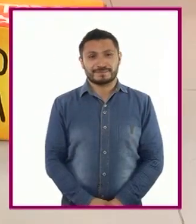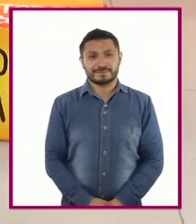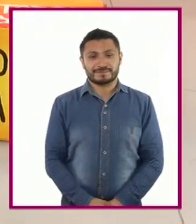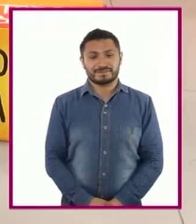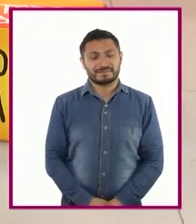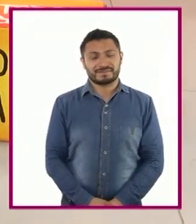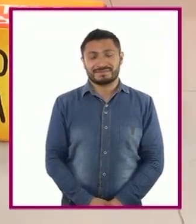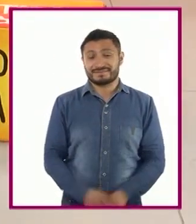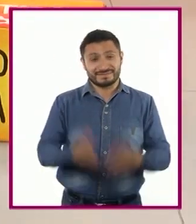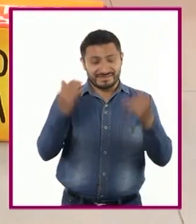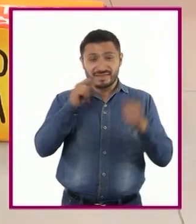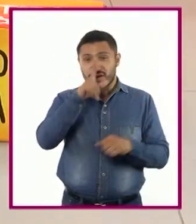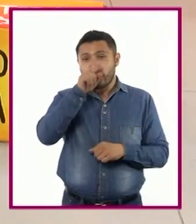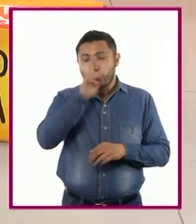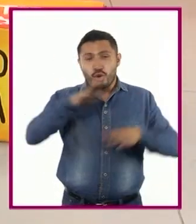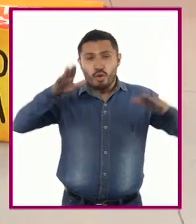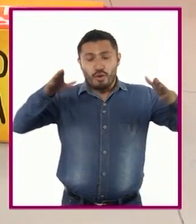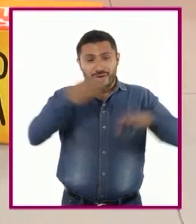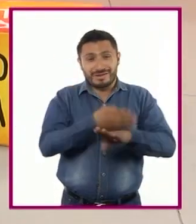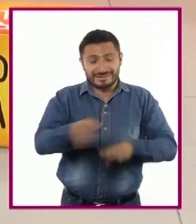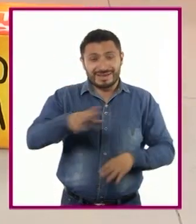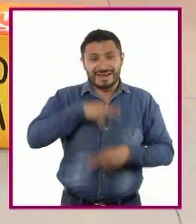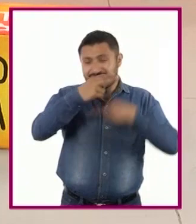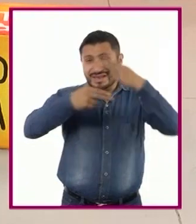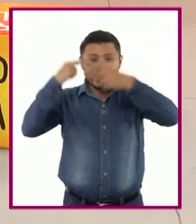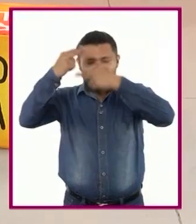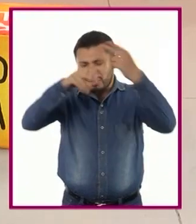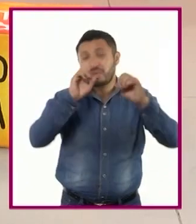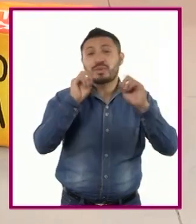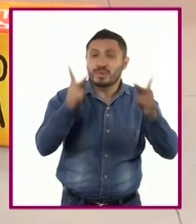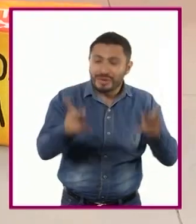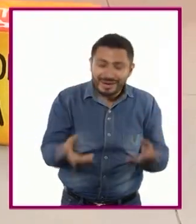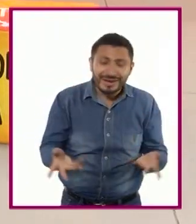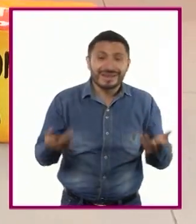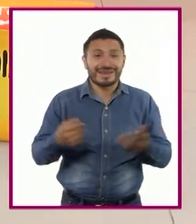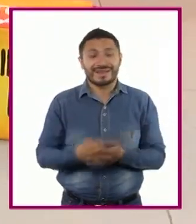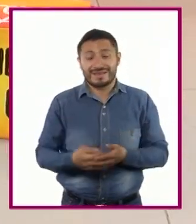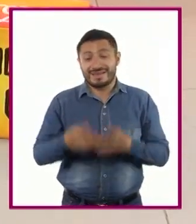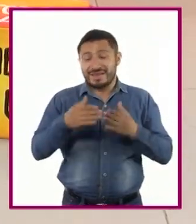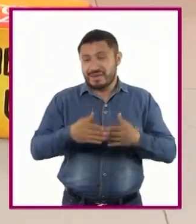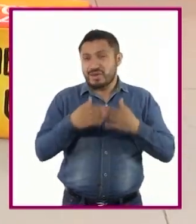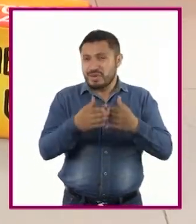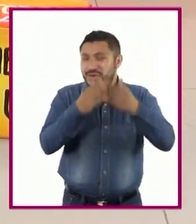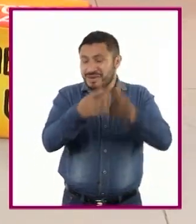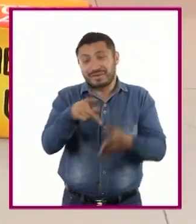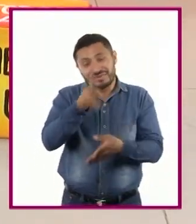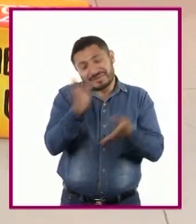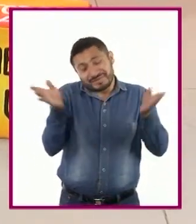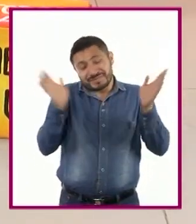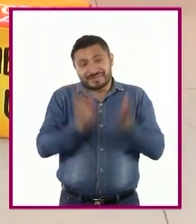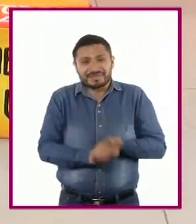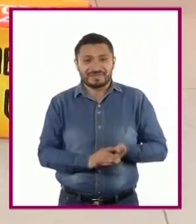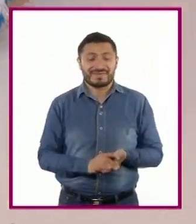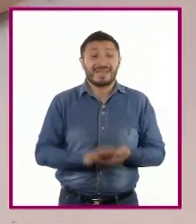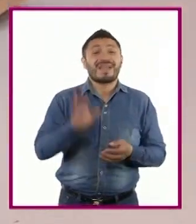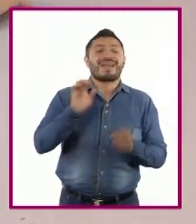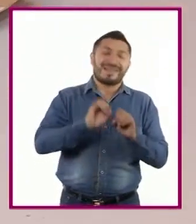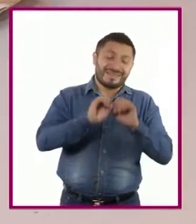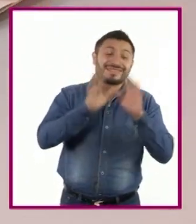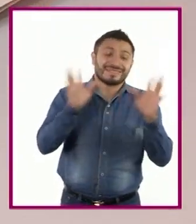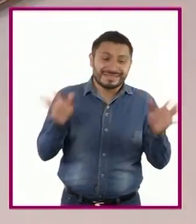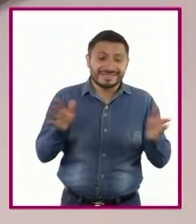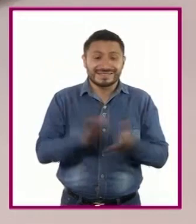Ay, no tiene gaviotas. Ah, bueno, tiene una nube por ahí, ok. Es un barquito, pero no. ¡Ah,